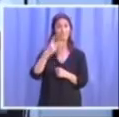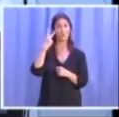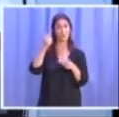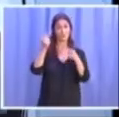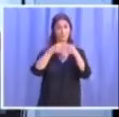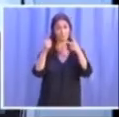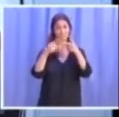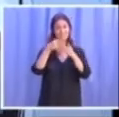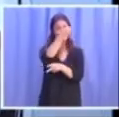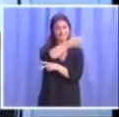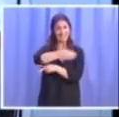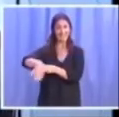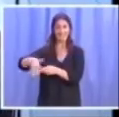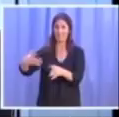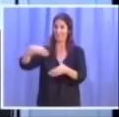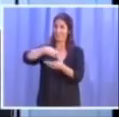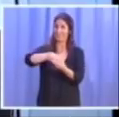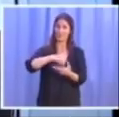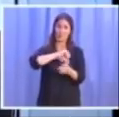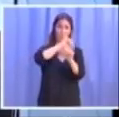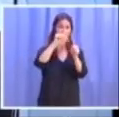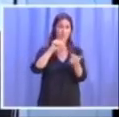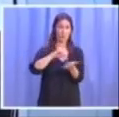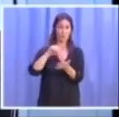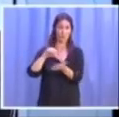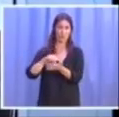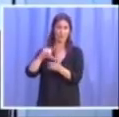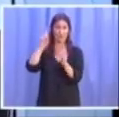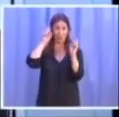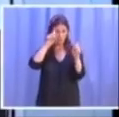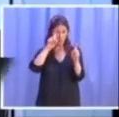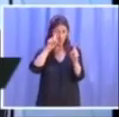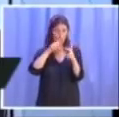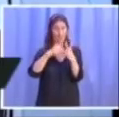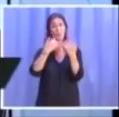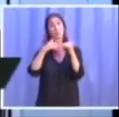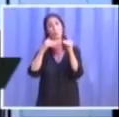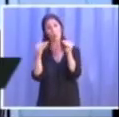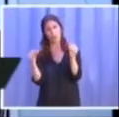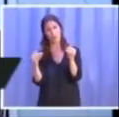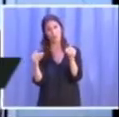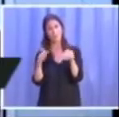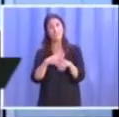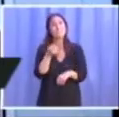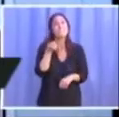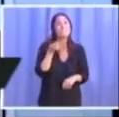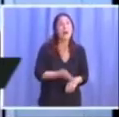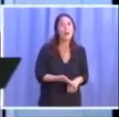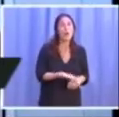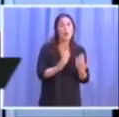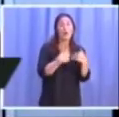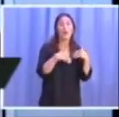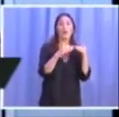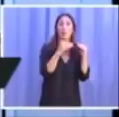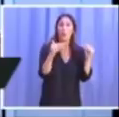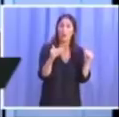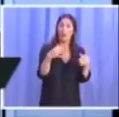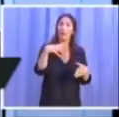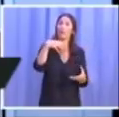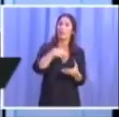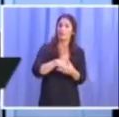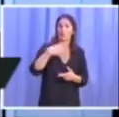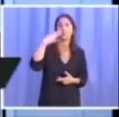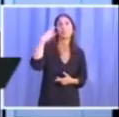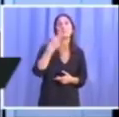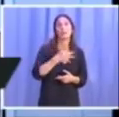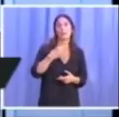cuestiones transversales que tienen que estar en un modelo de ciudad. La educación y la igualdad. Valores en la igualdad, que insisto, están en riesgo. Y